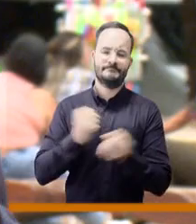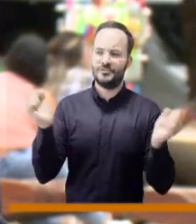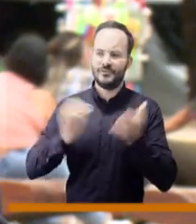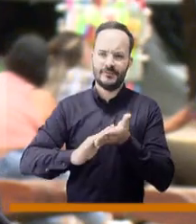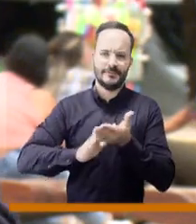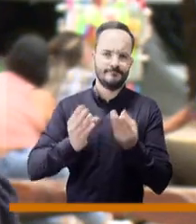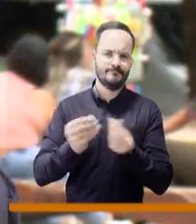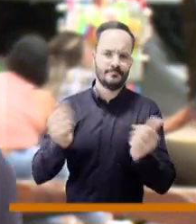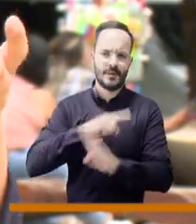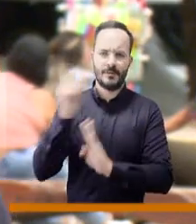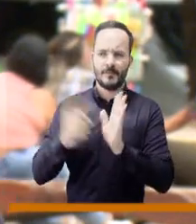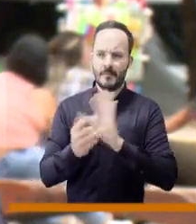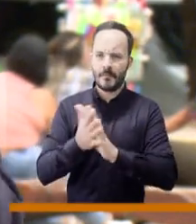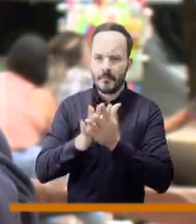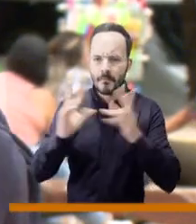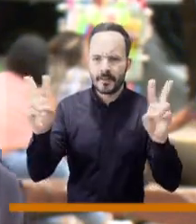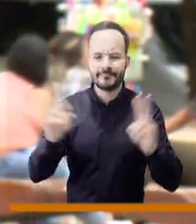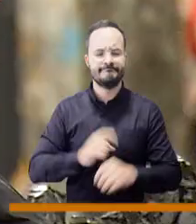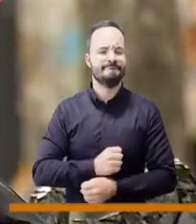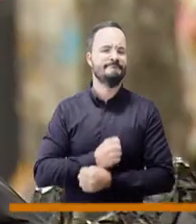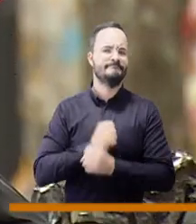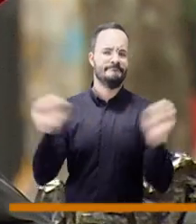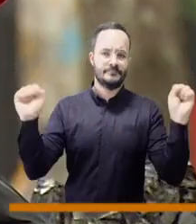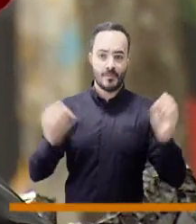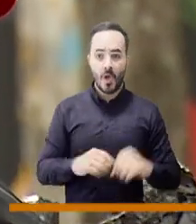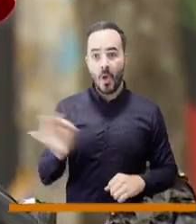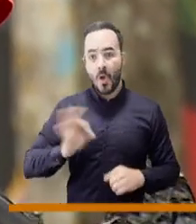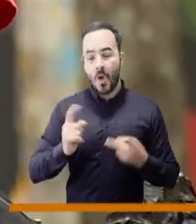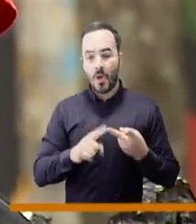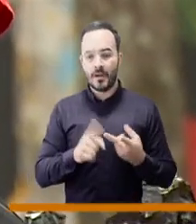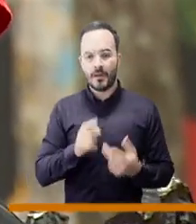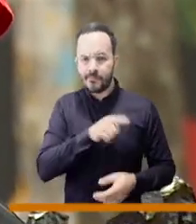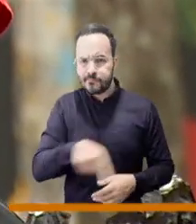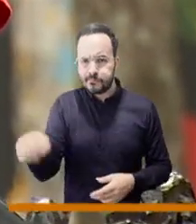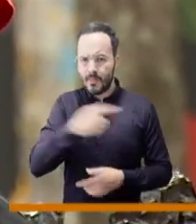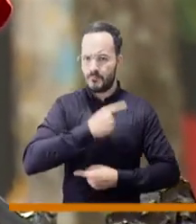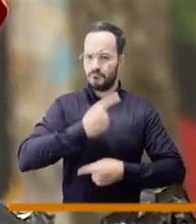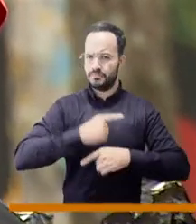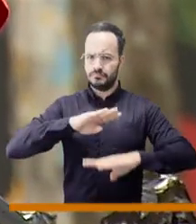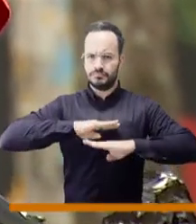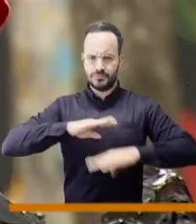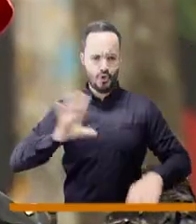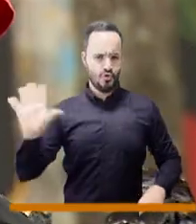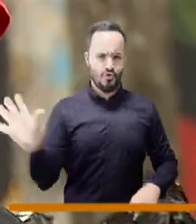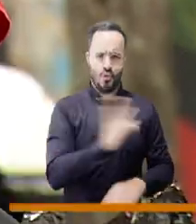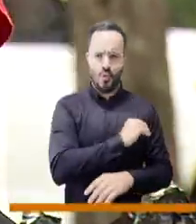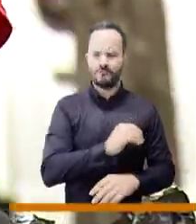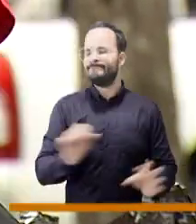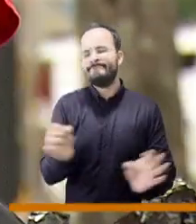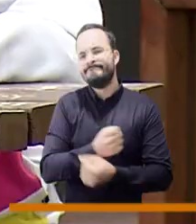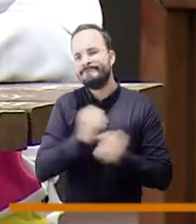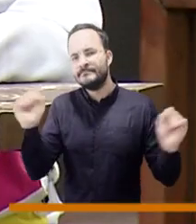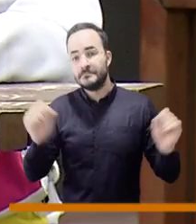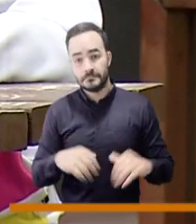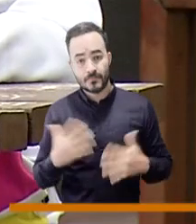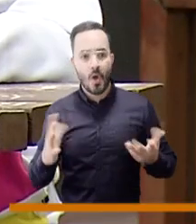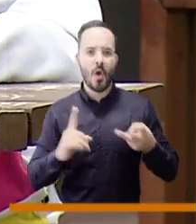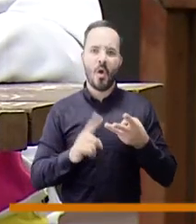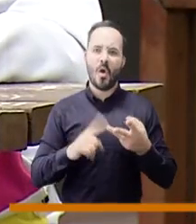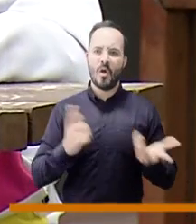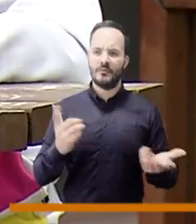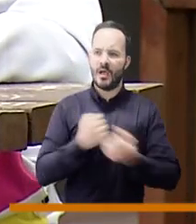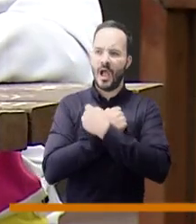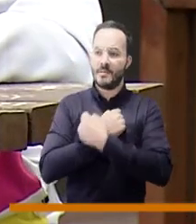podemos pretender de que todas las personas podamos contar con las necesidades básicas satisfechas, que no podamos amarnos